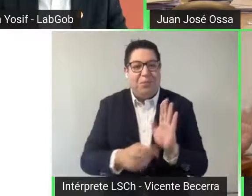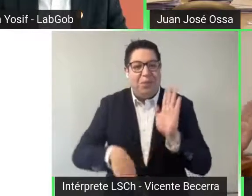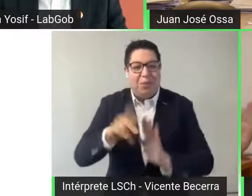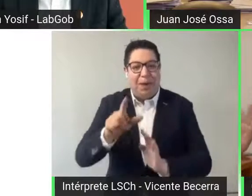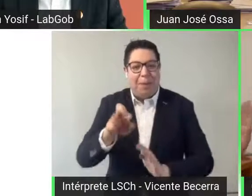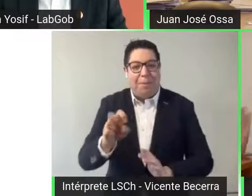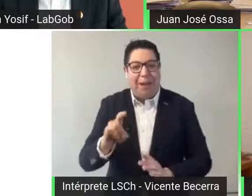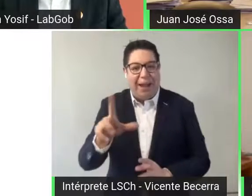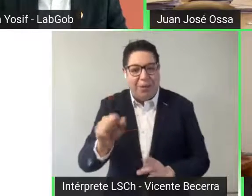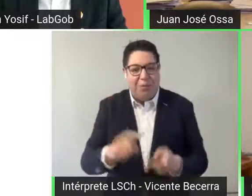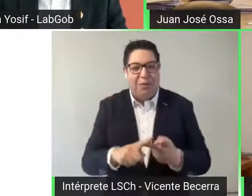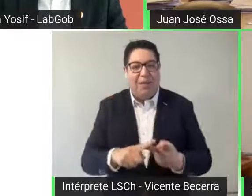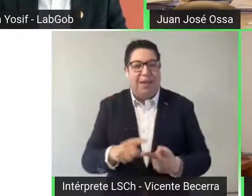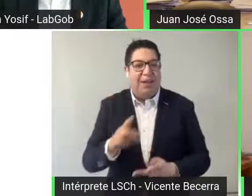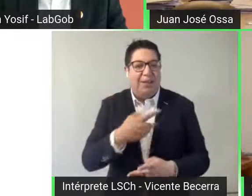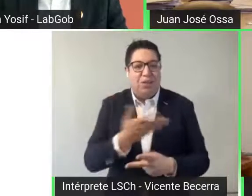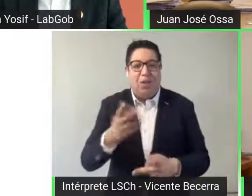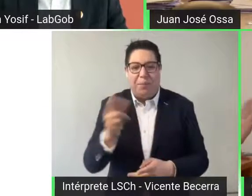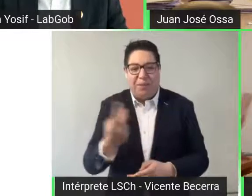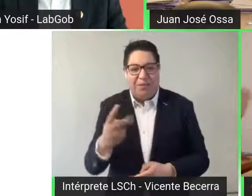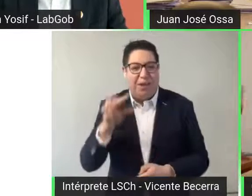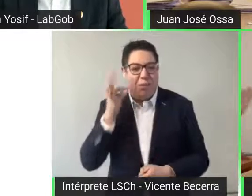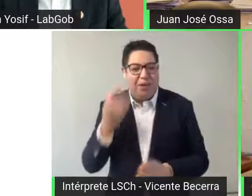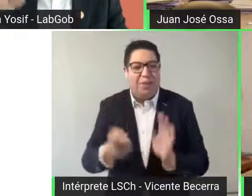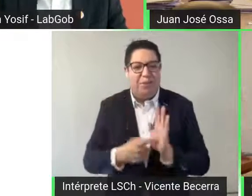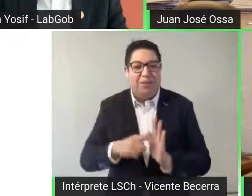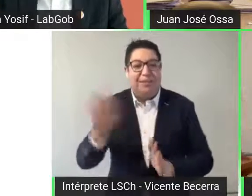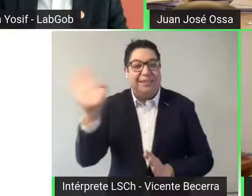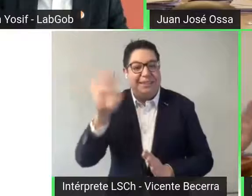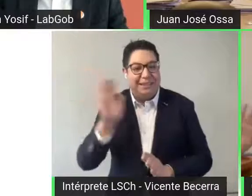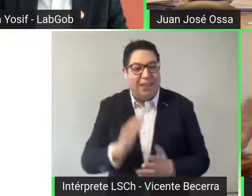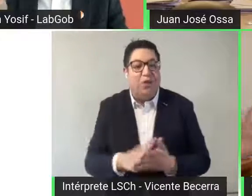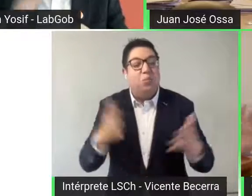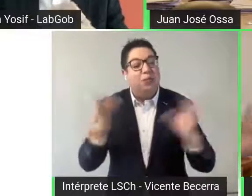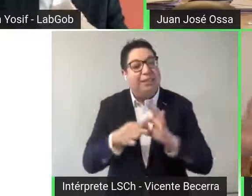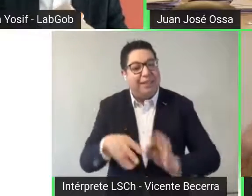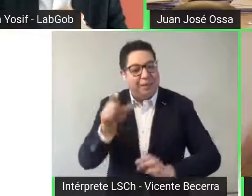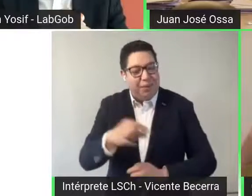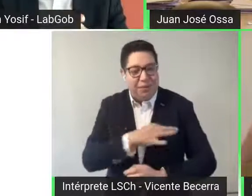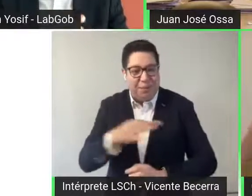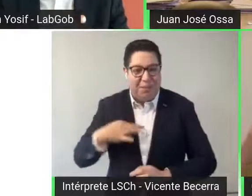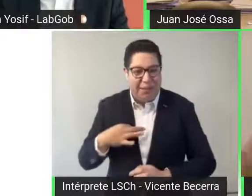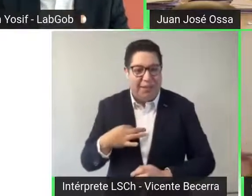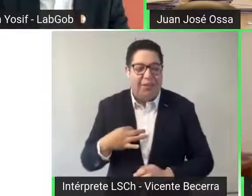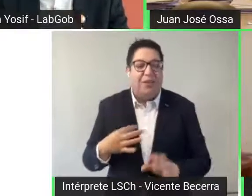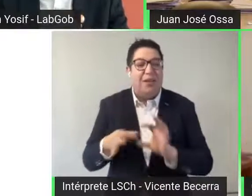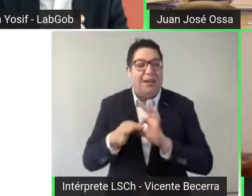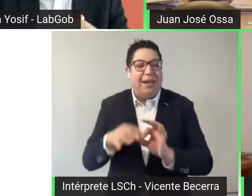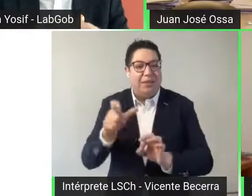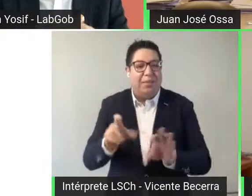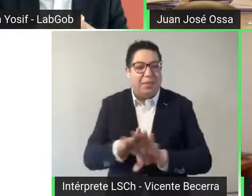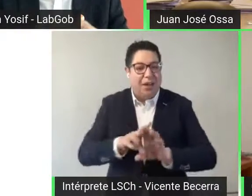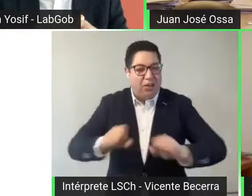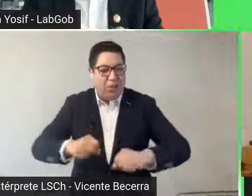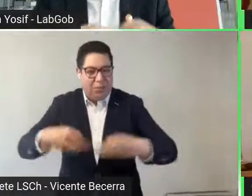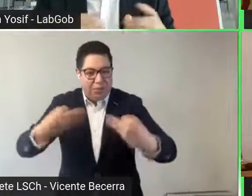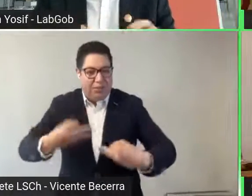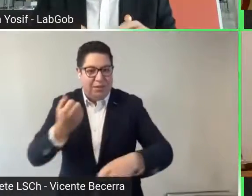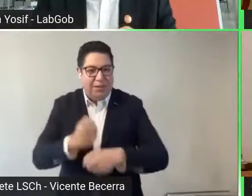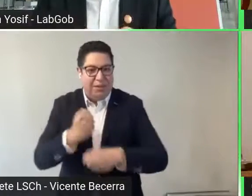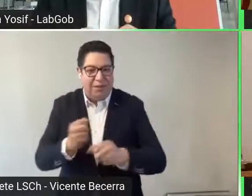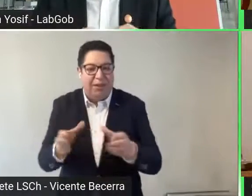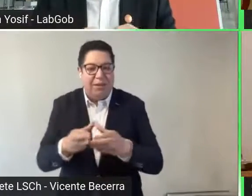Carmen Gloria, dos muy buenas amigas. Chao. Muchas gracias, ministro. Gracias por también el compromiso y el trabajo del equipo de la